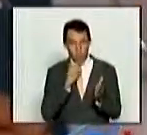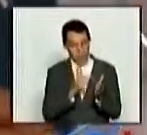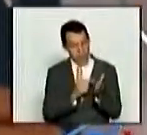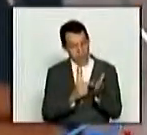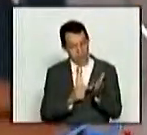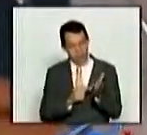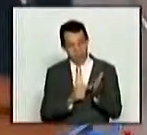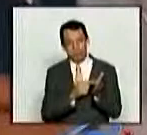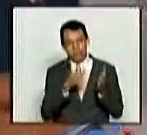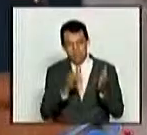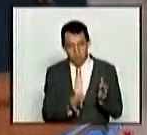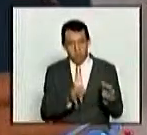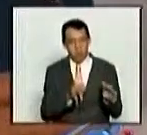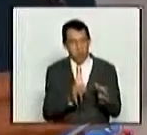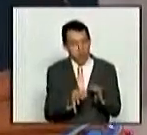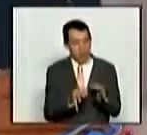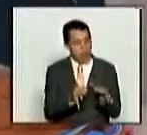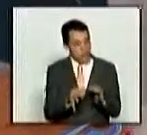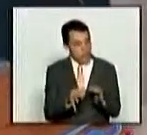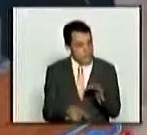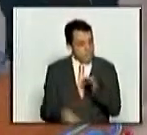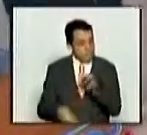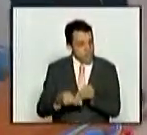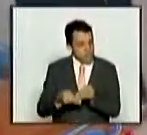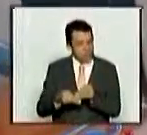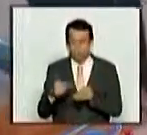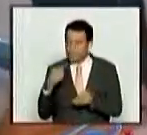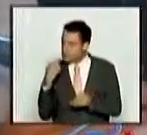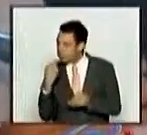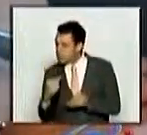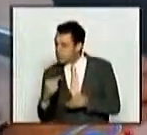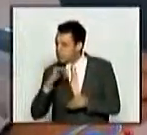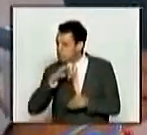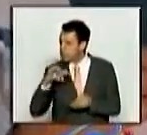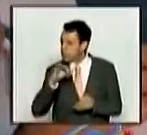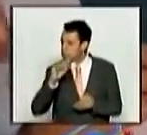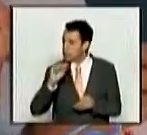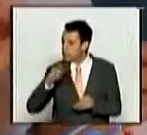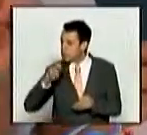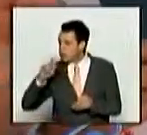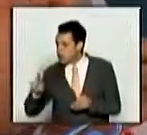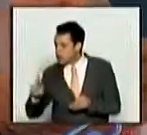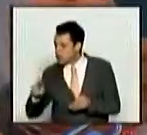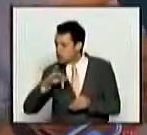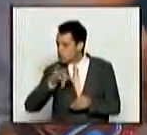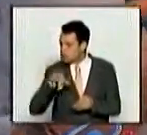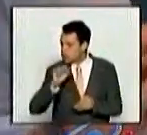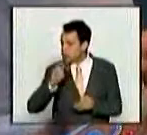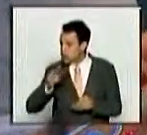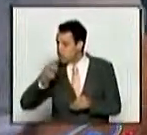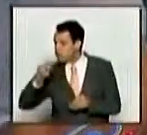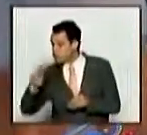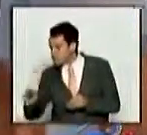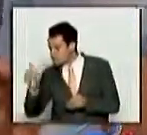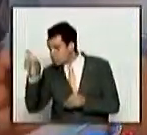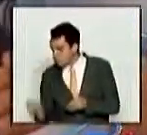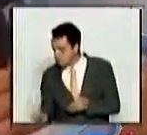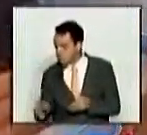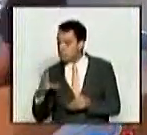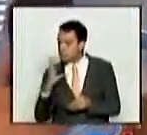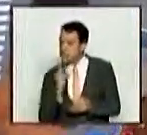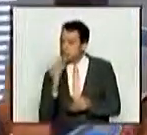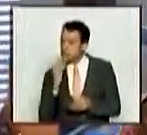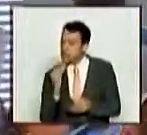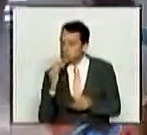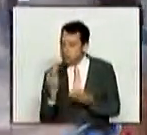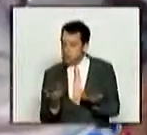pero explicamos muy bien lo que mencionaba ahora Javier, que es lo que ustedes ven en la calle, que Raúl utiliza también en los